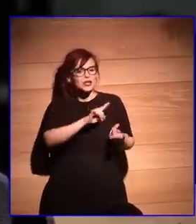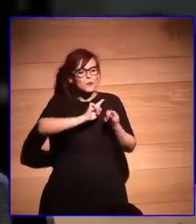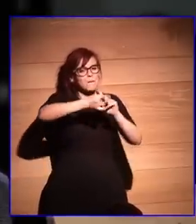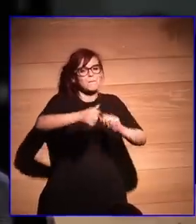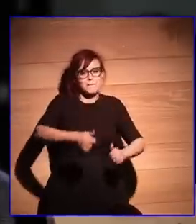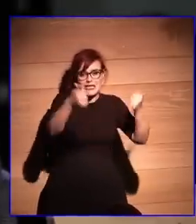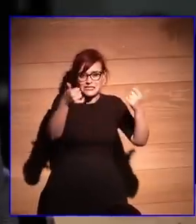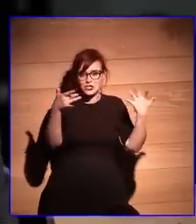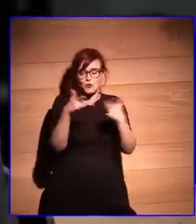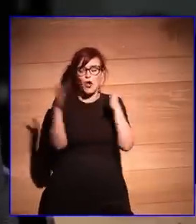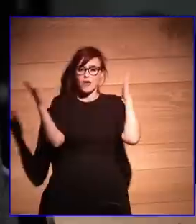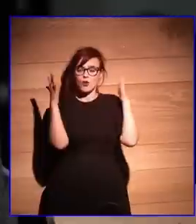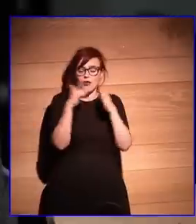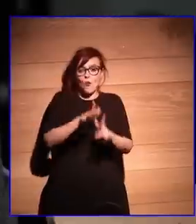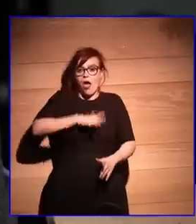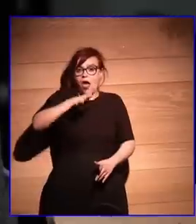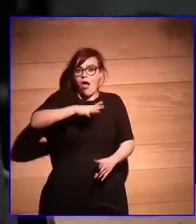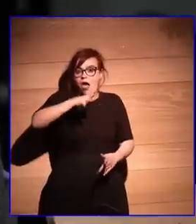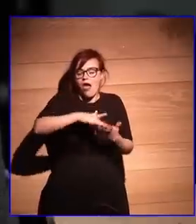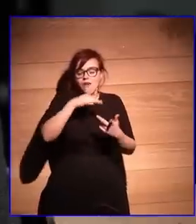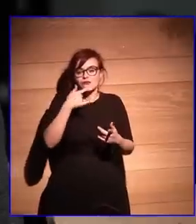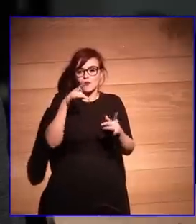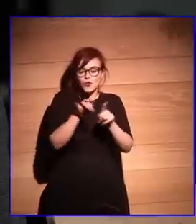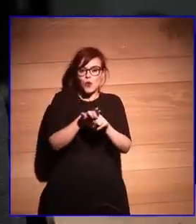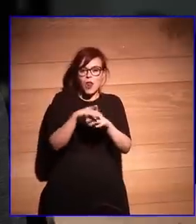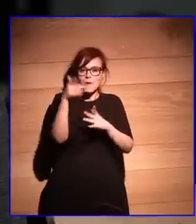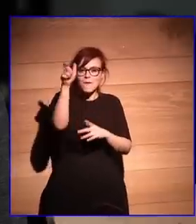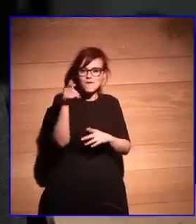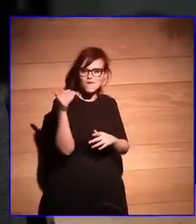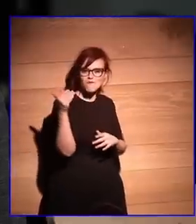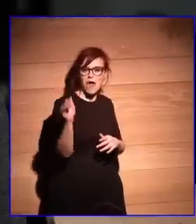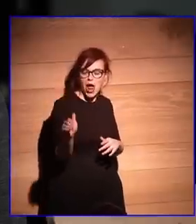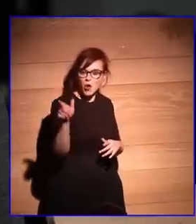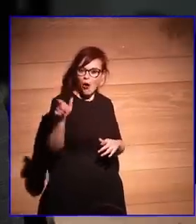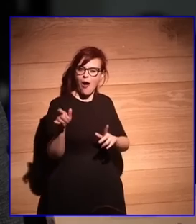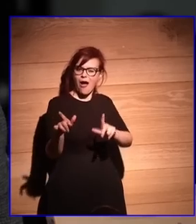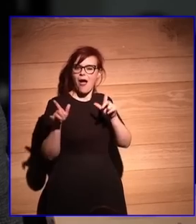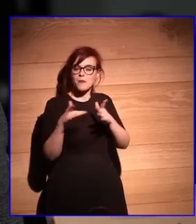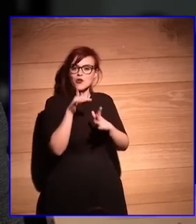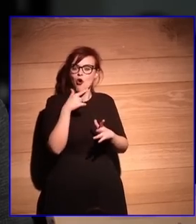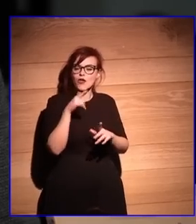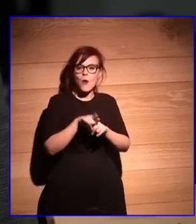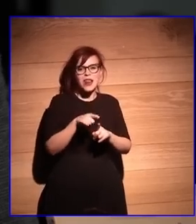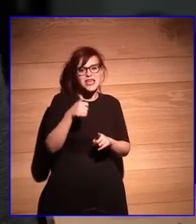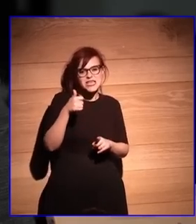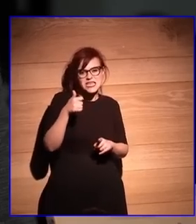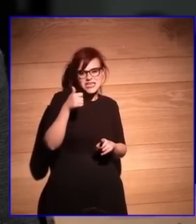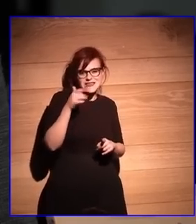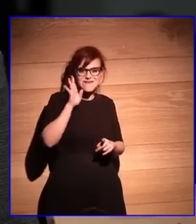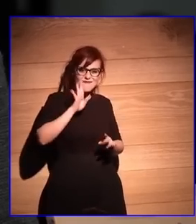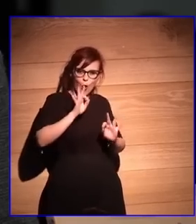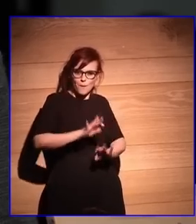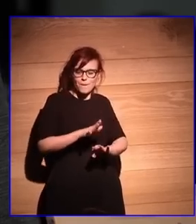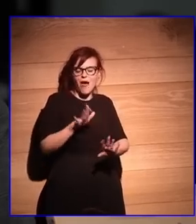distinto. Y entonces hay una especie de fascinación hacia el mal, porque el malo, porque el crimen paga de alguna manera, aunque al final de la